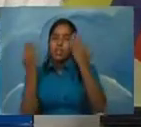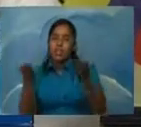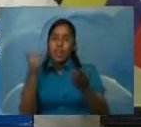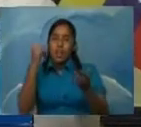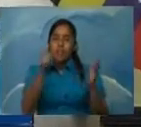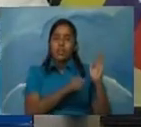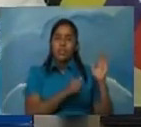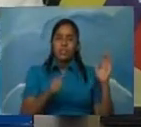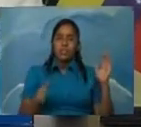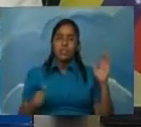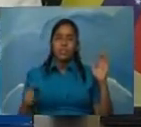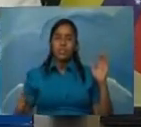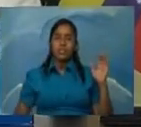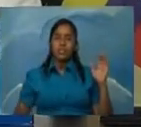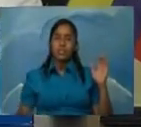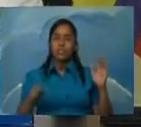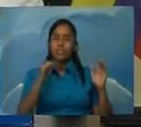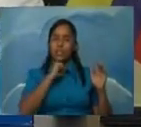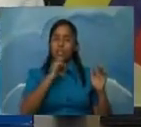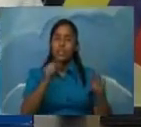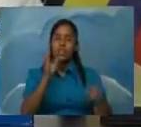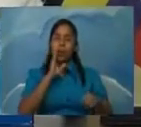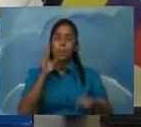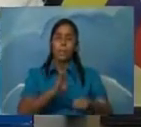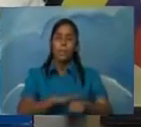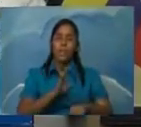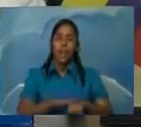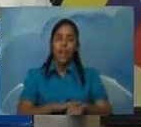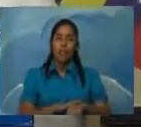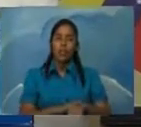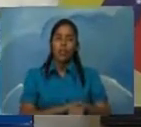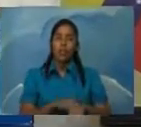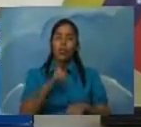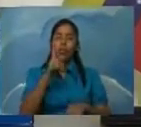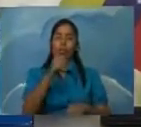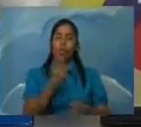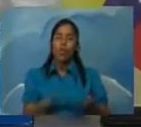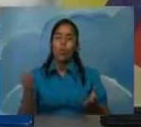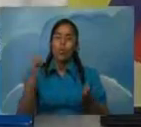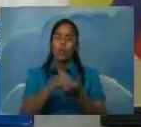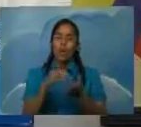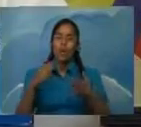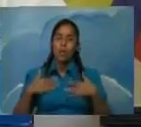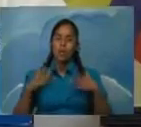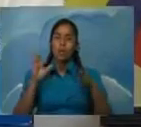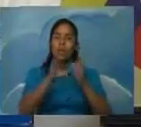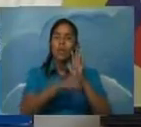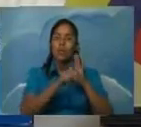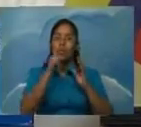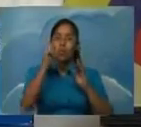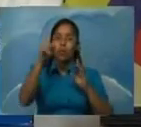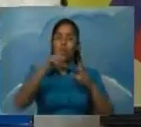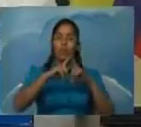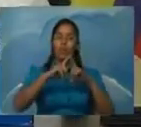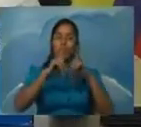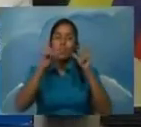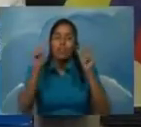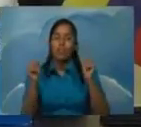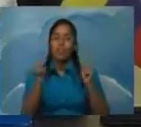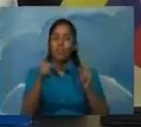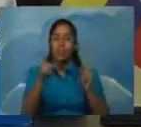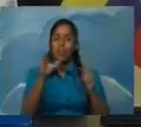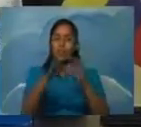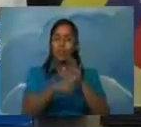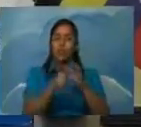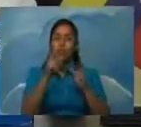Señor, Jaimito era pecador, ¿sabe? Una vez me robé una empanada. Ay, yo me robé una